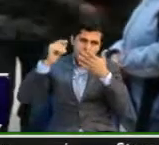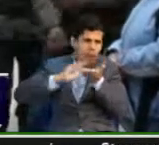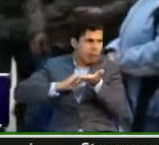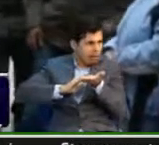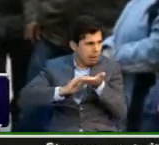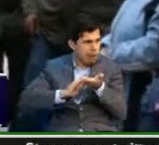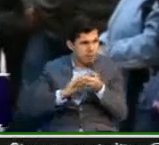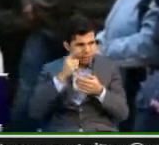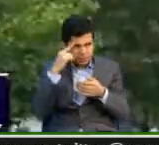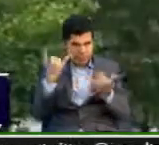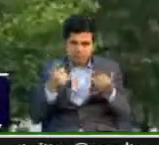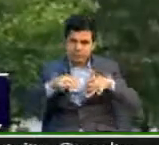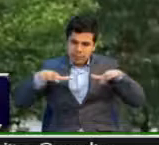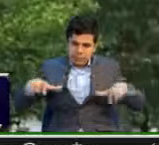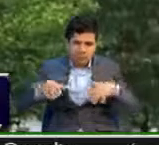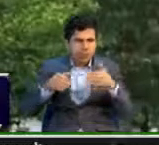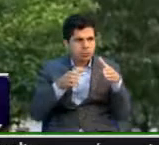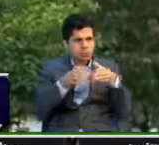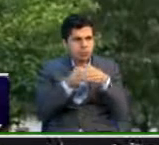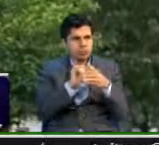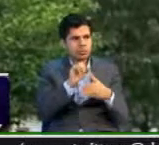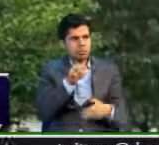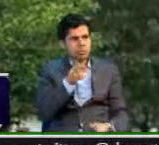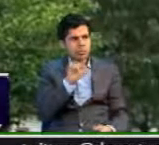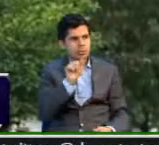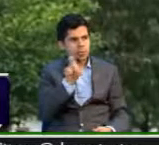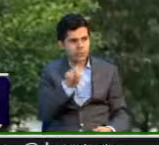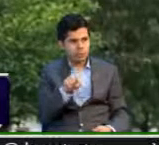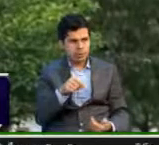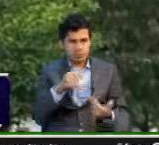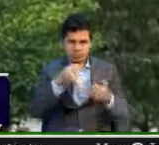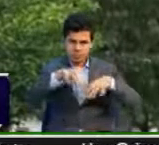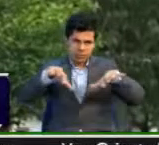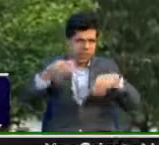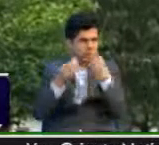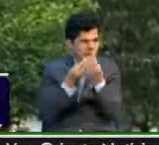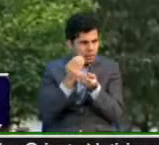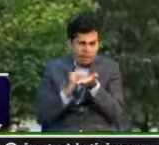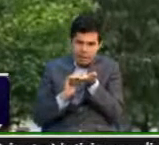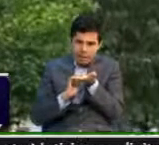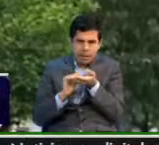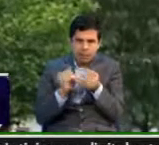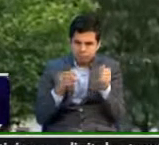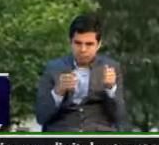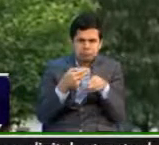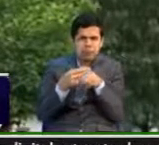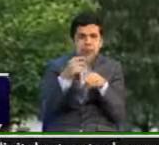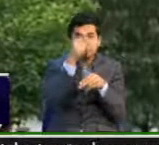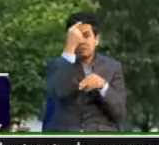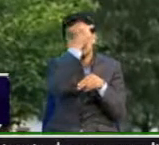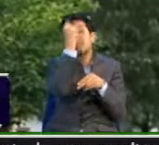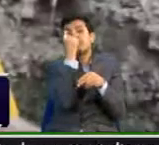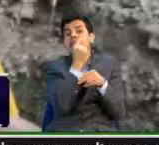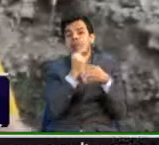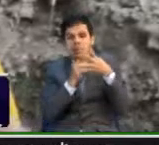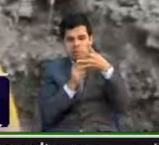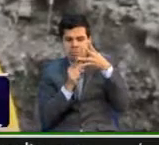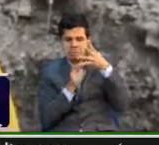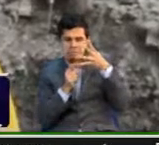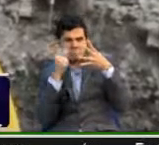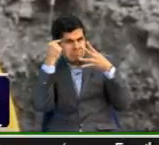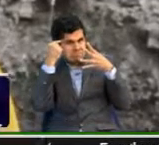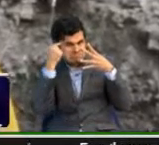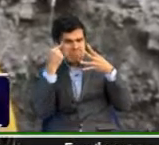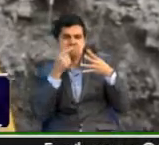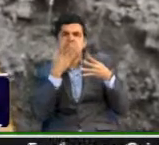director territorial de invías anunció que para finales de septiembre este paso ya estaría habilitado es decir